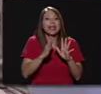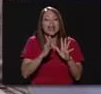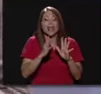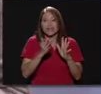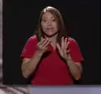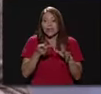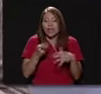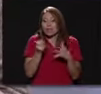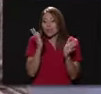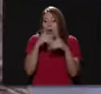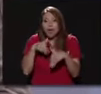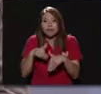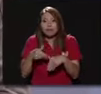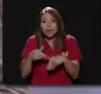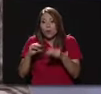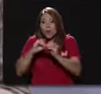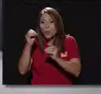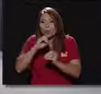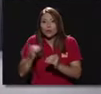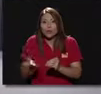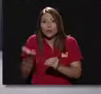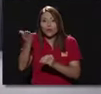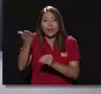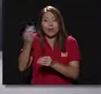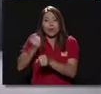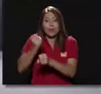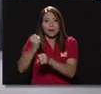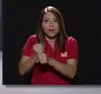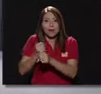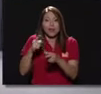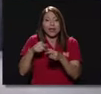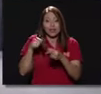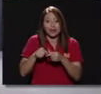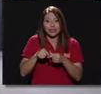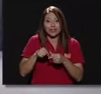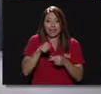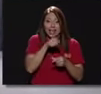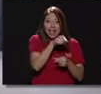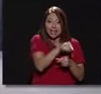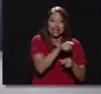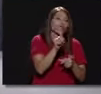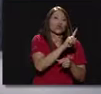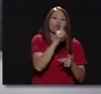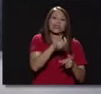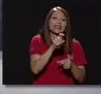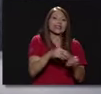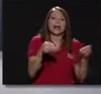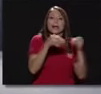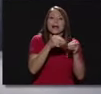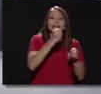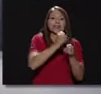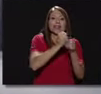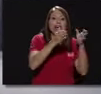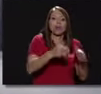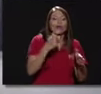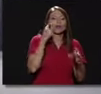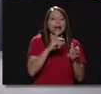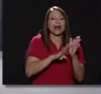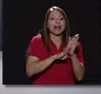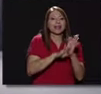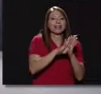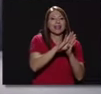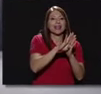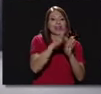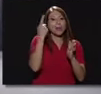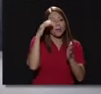disminuye el crecimiento del empleo en ese sector. Entonces, son sectores que no necesariamente necesitan más trabajadores para crecer. Entonces, eso nos explica un